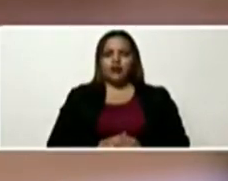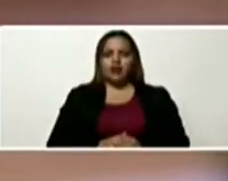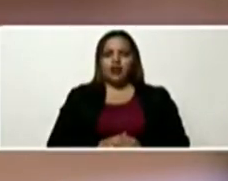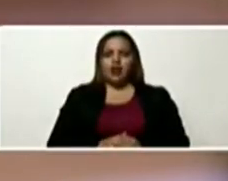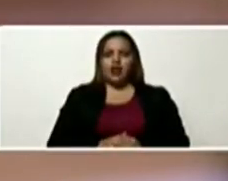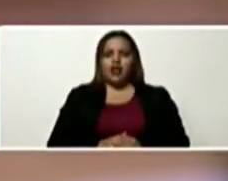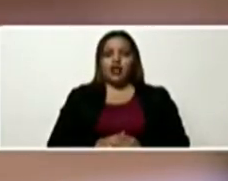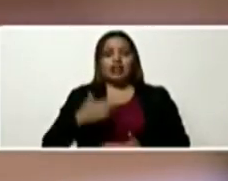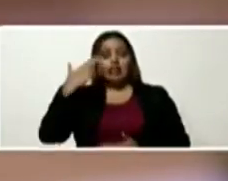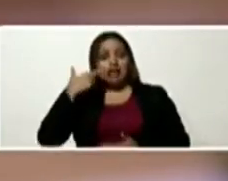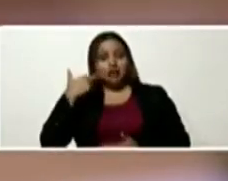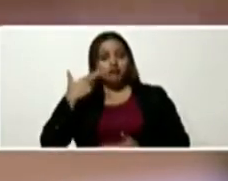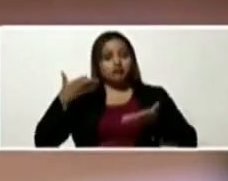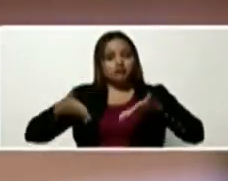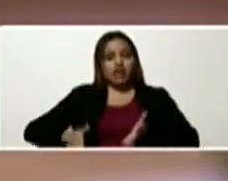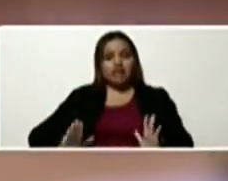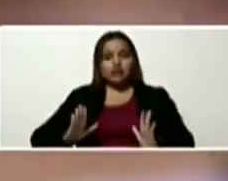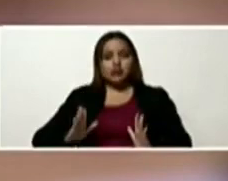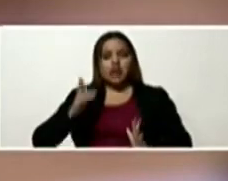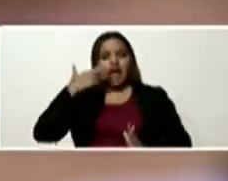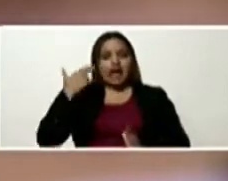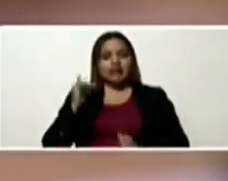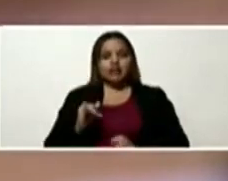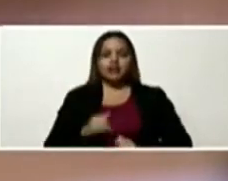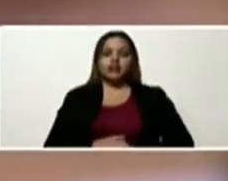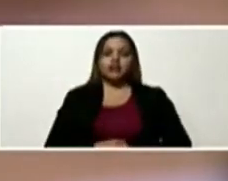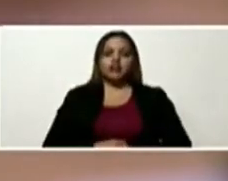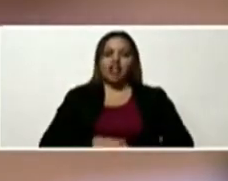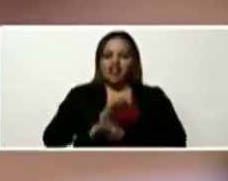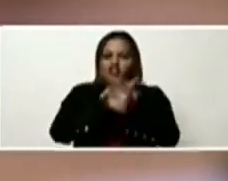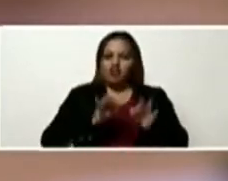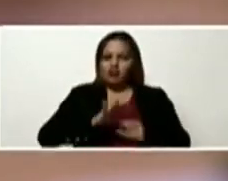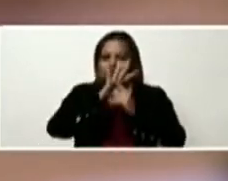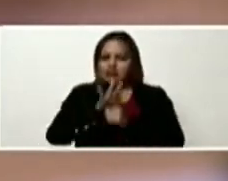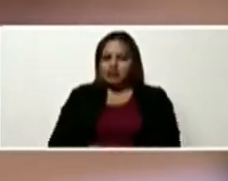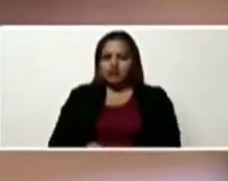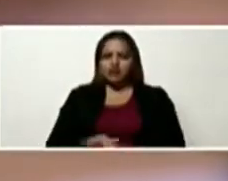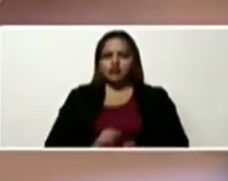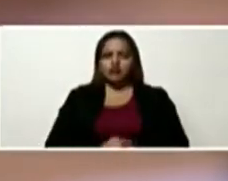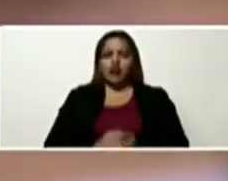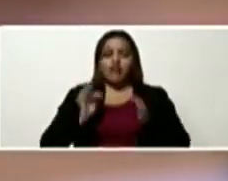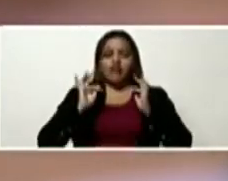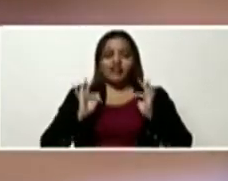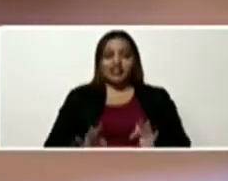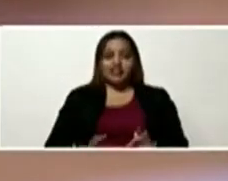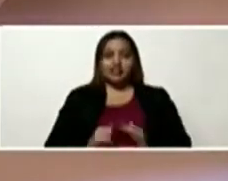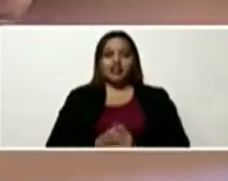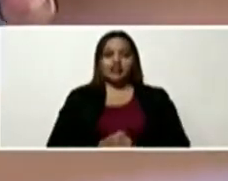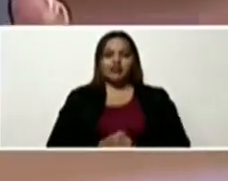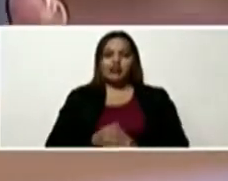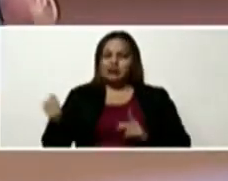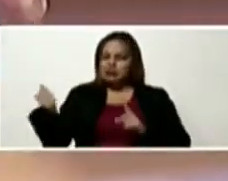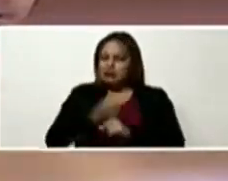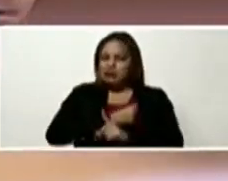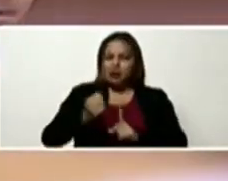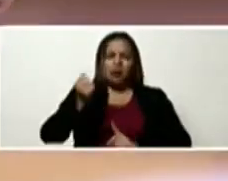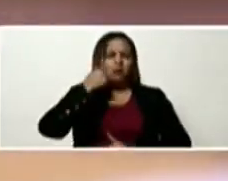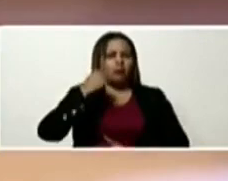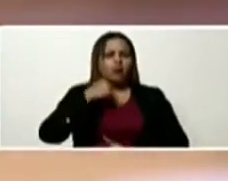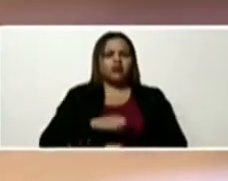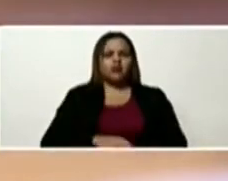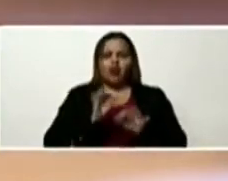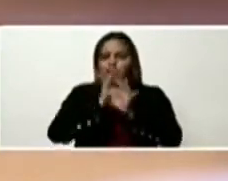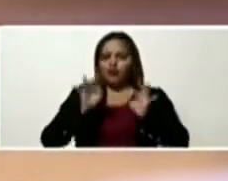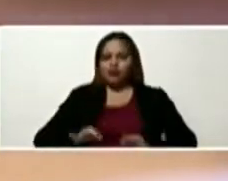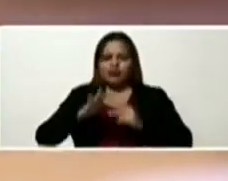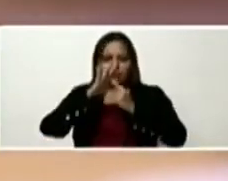afrohaitiano. Las formas de dominación física, de tortura, las